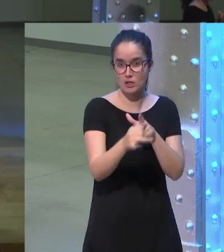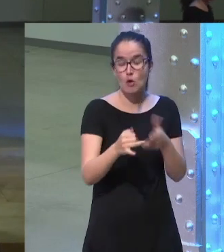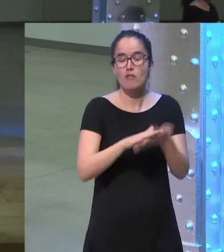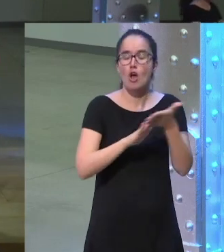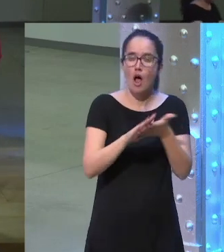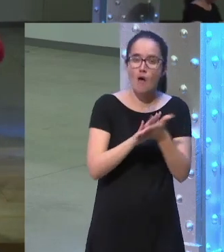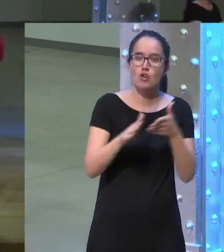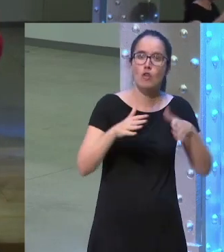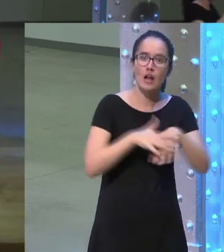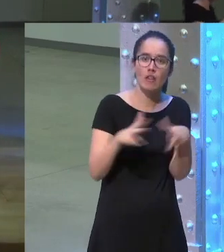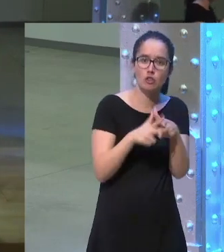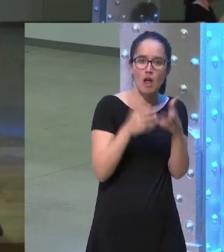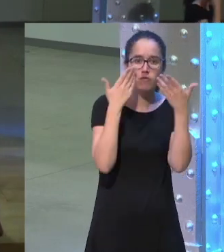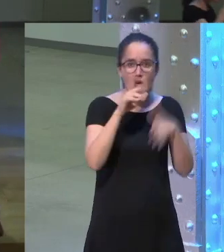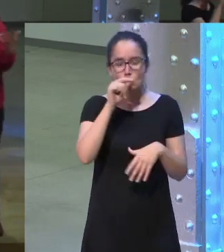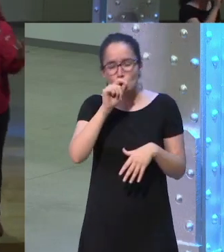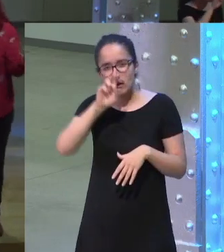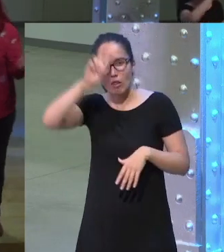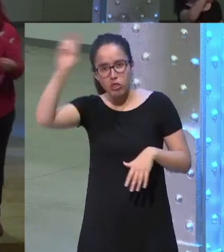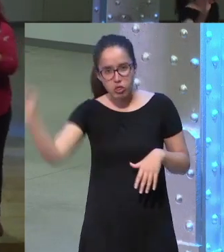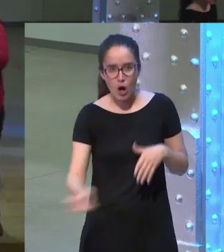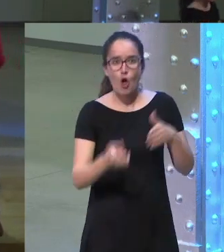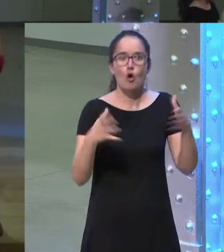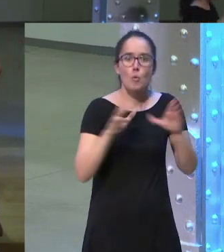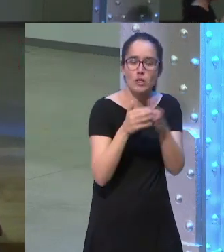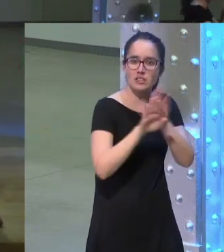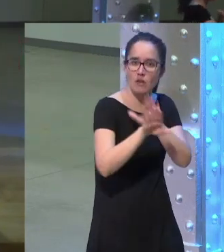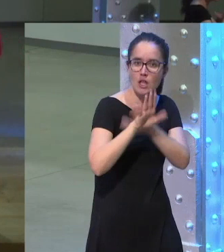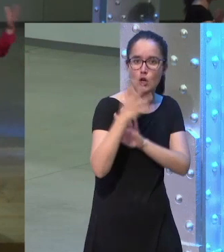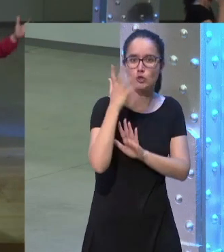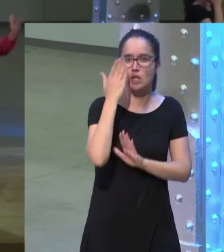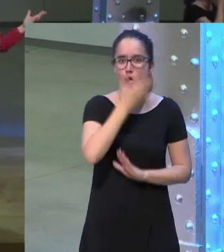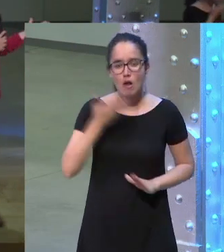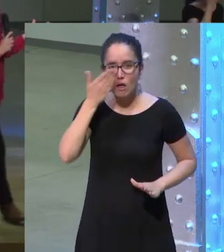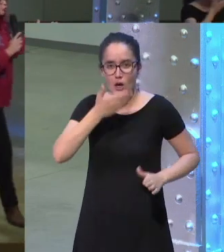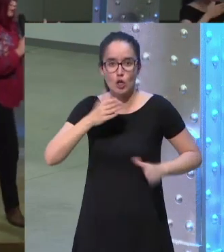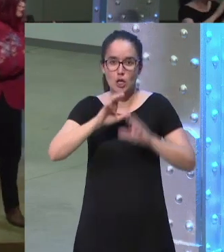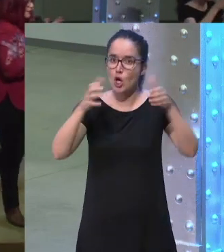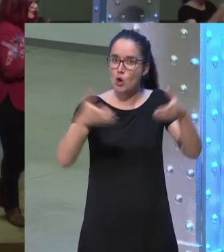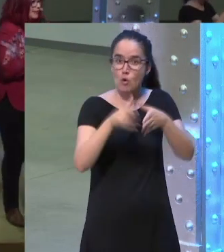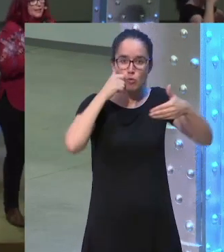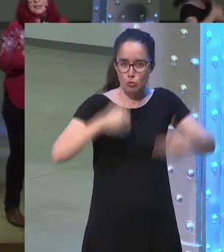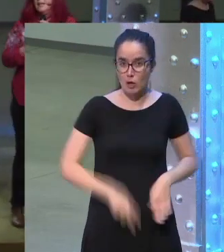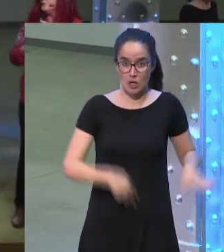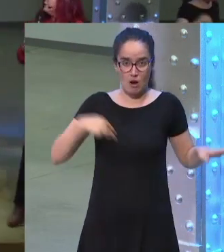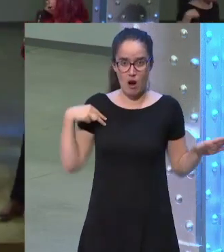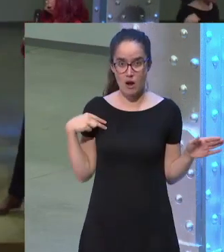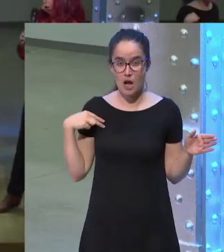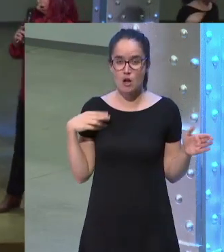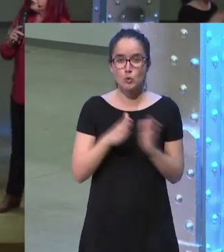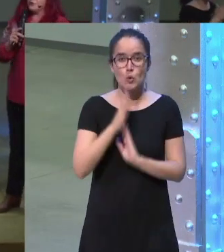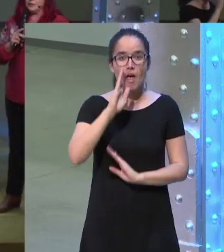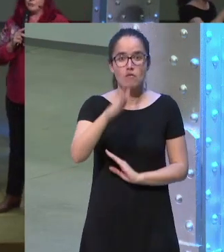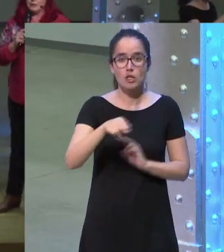hablo de redes sociales no hablo de Facebook y Twitter, hablo de comunidades de vecinos, de colegios, de grupos humanos en general. Es un